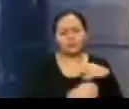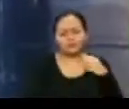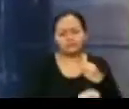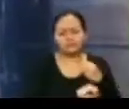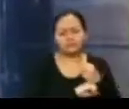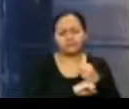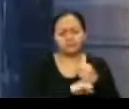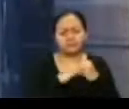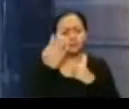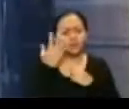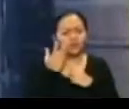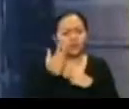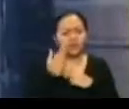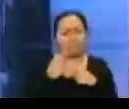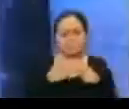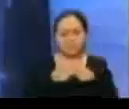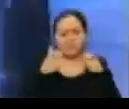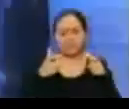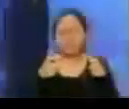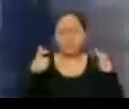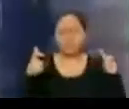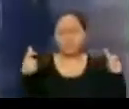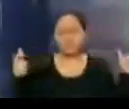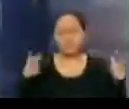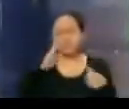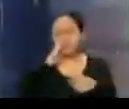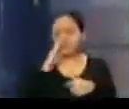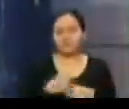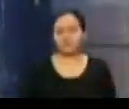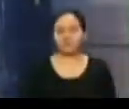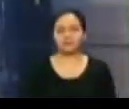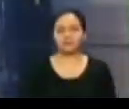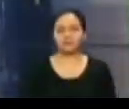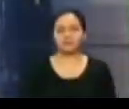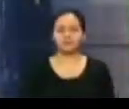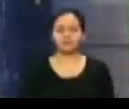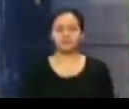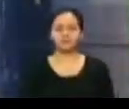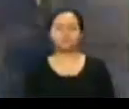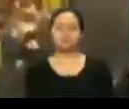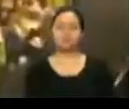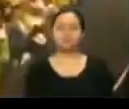cotidiano, y somos más y seremos siempre más.